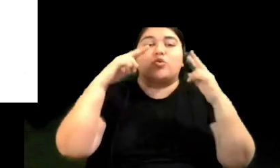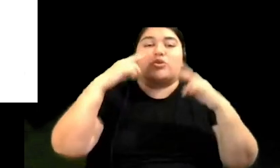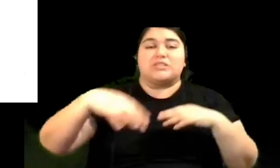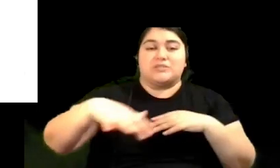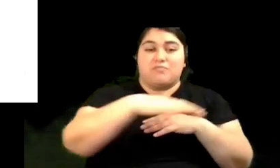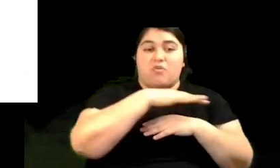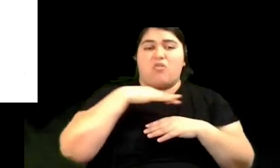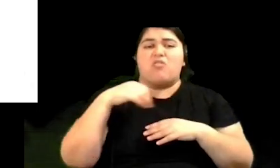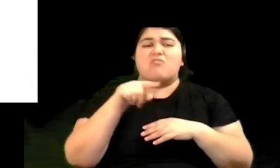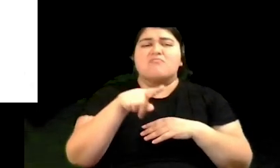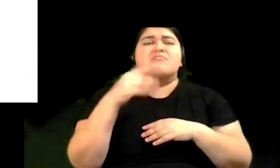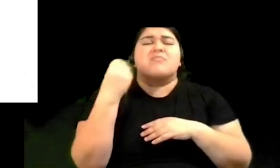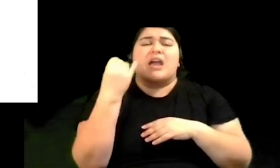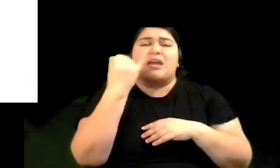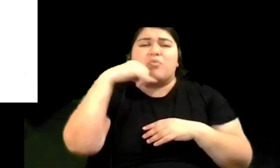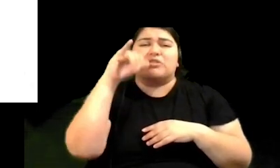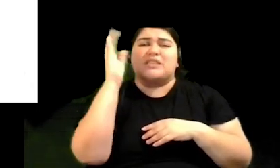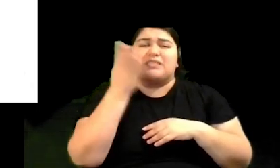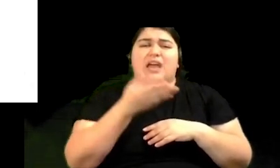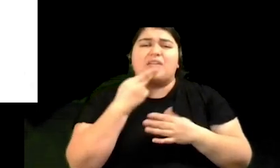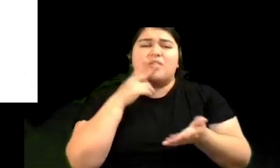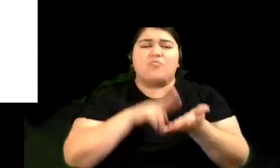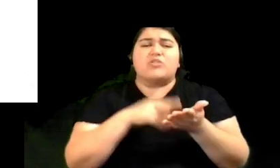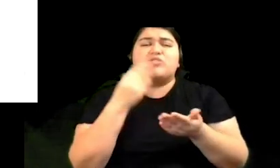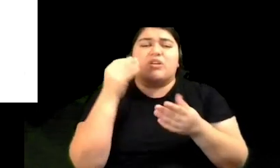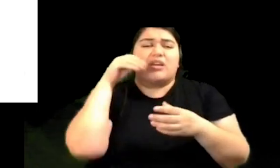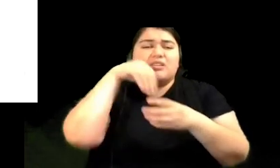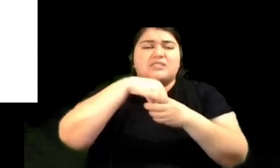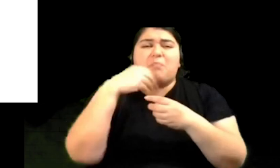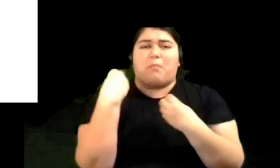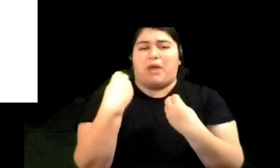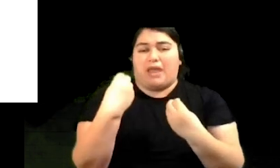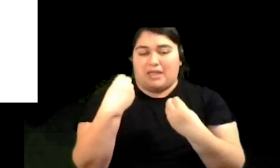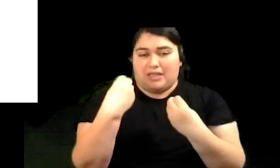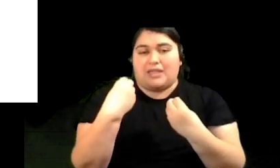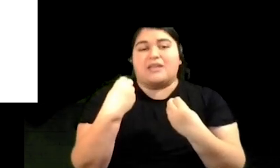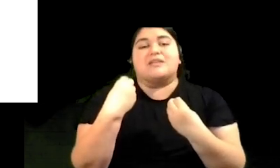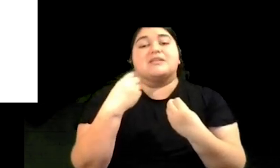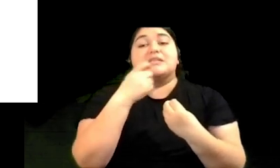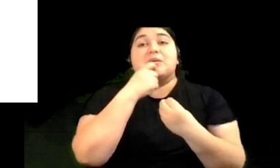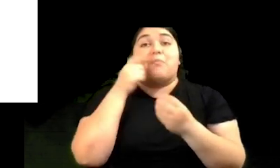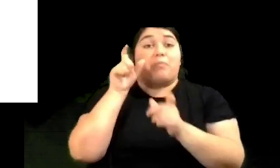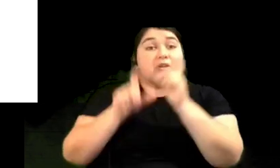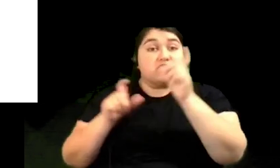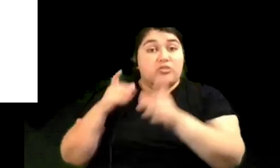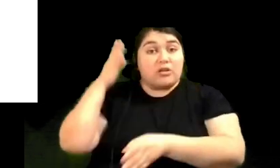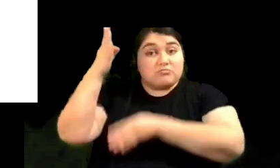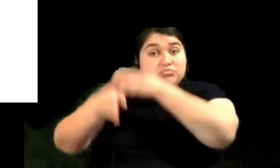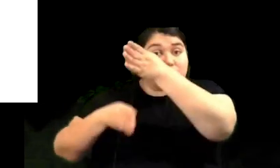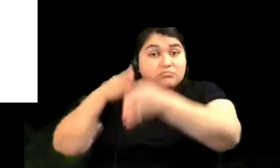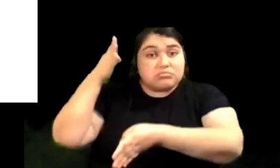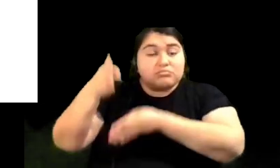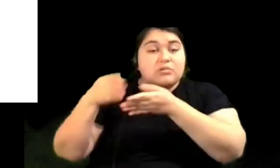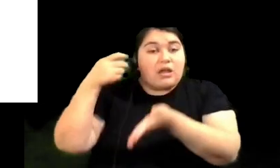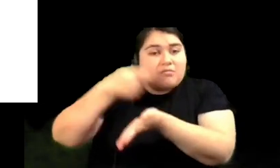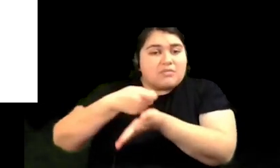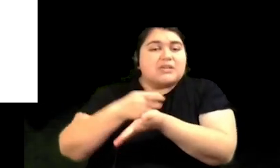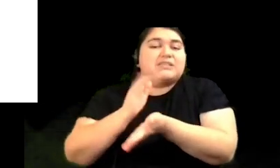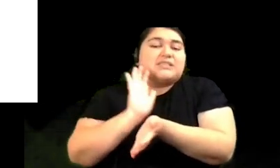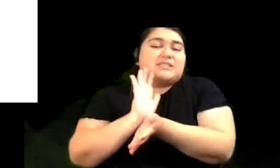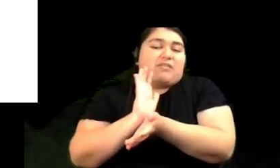busca es, en general, se trabaja así, por la tasa de pernocte del visitante que tiene que pagar una tasa, un